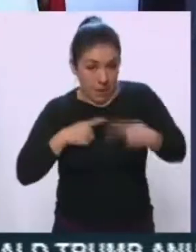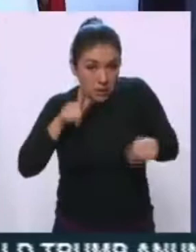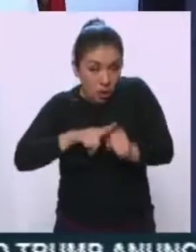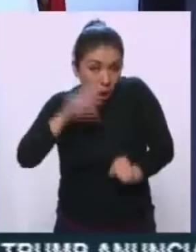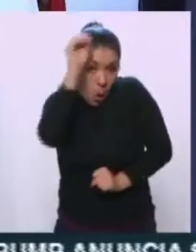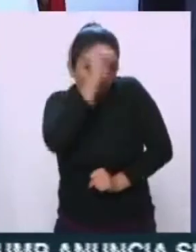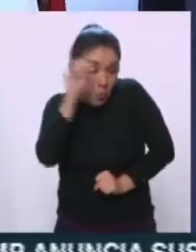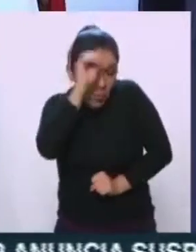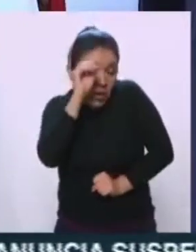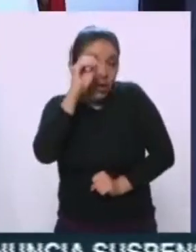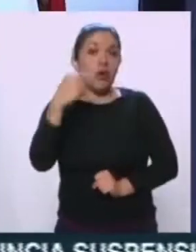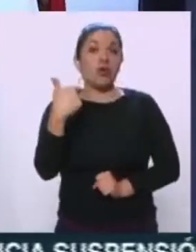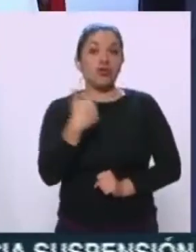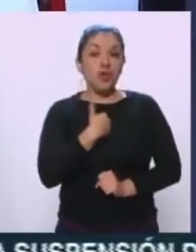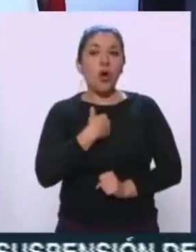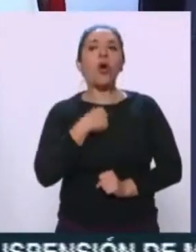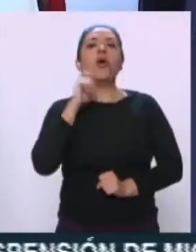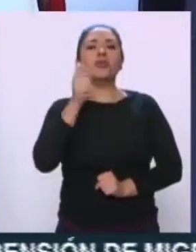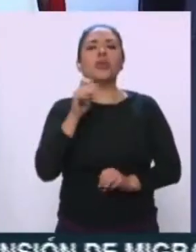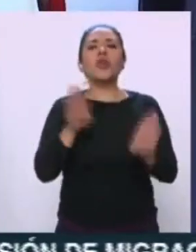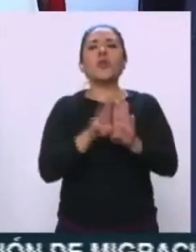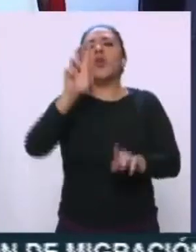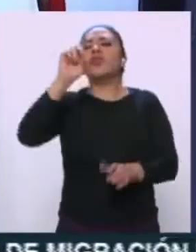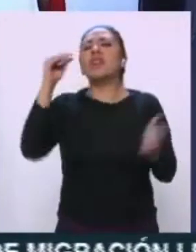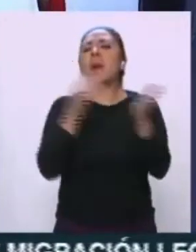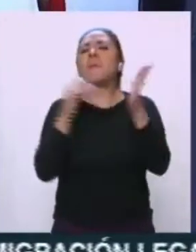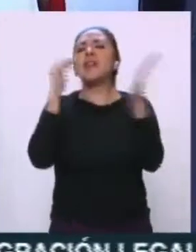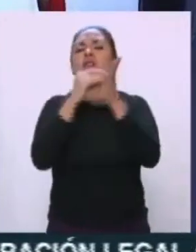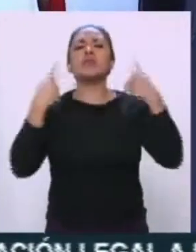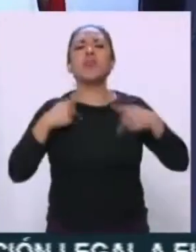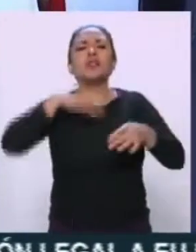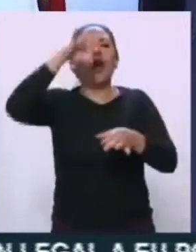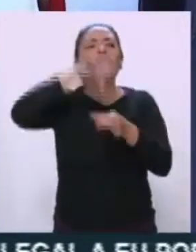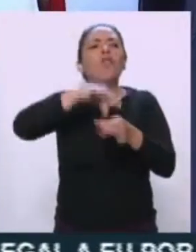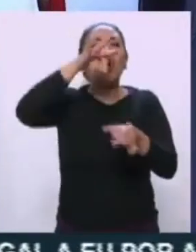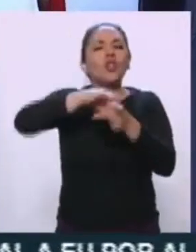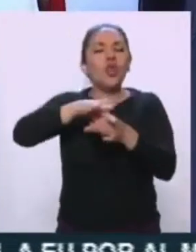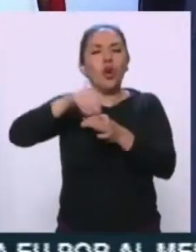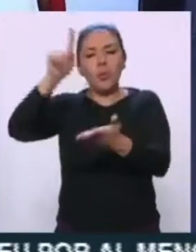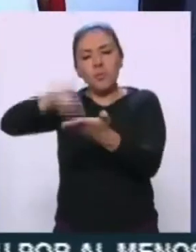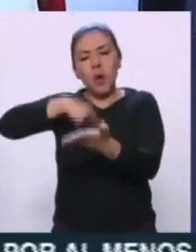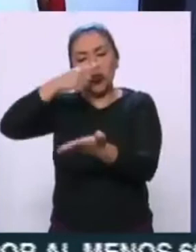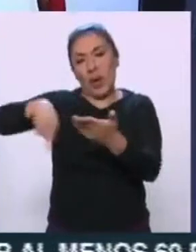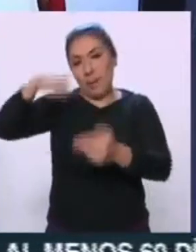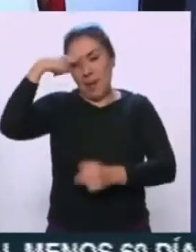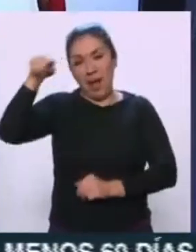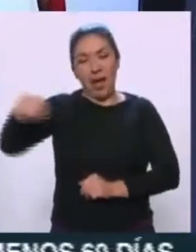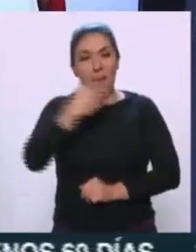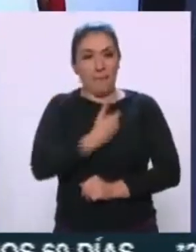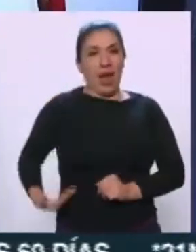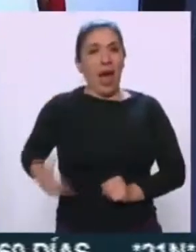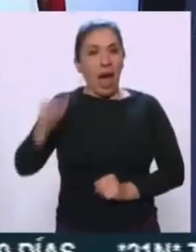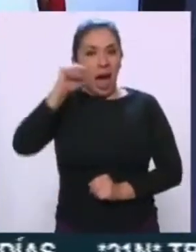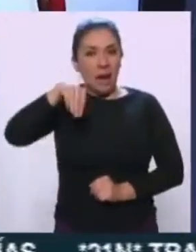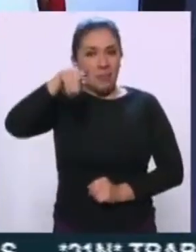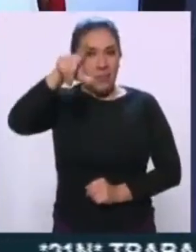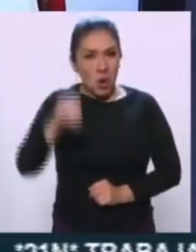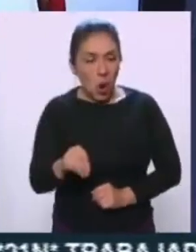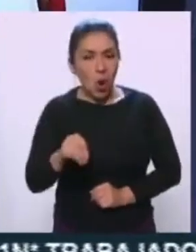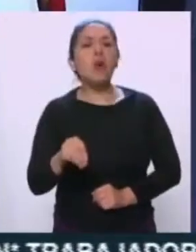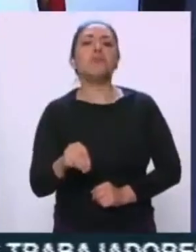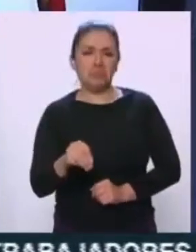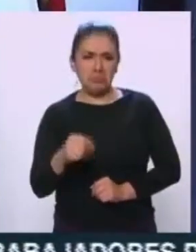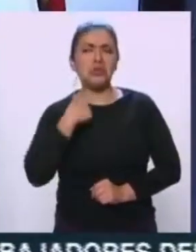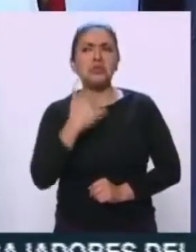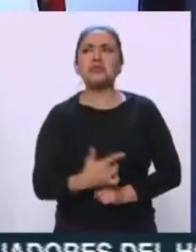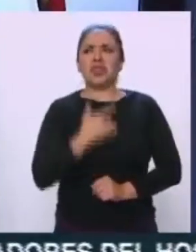personalmente, como uno de los 30 millones de votos que obtuvo el presidente López Obrador,